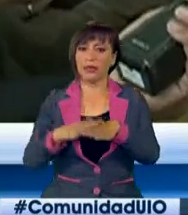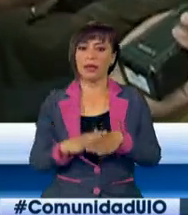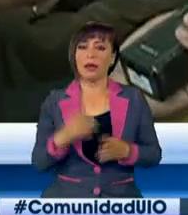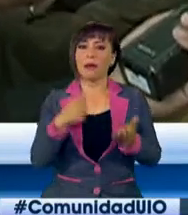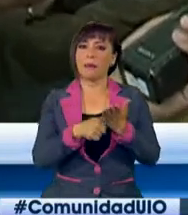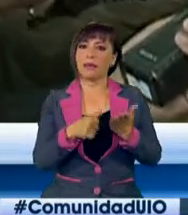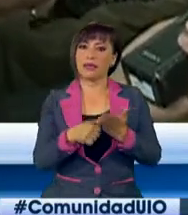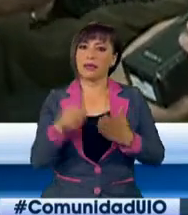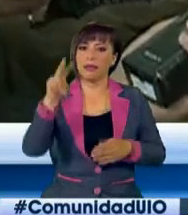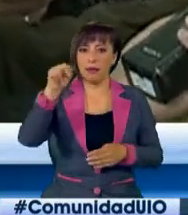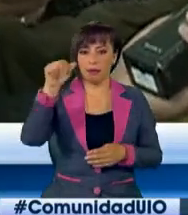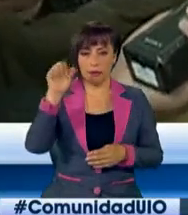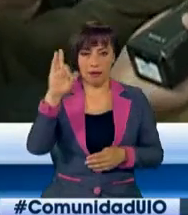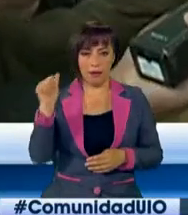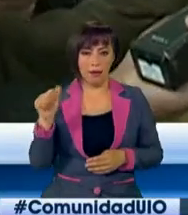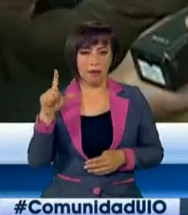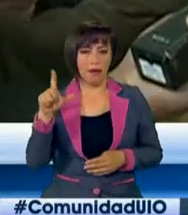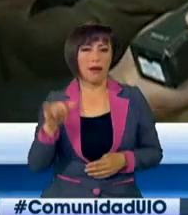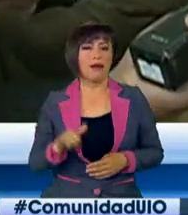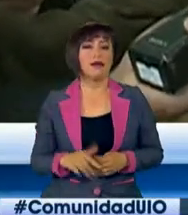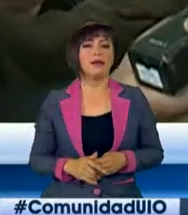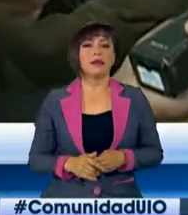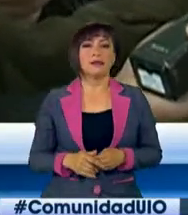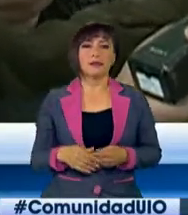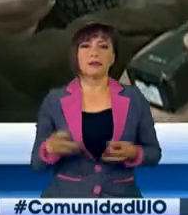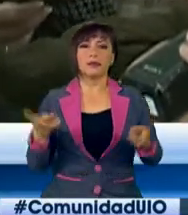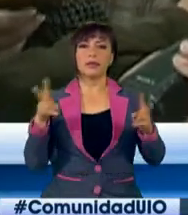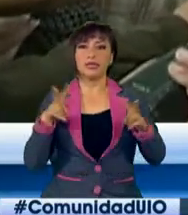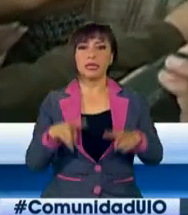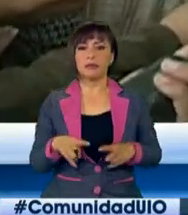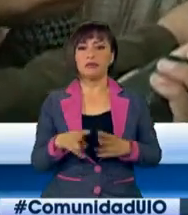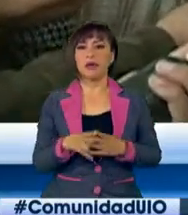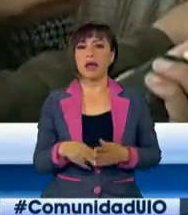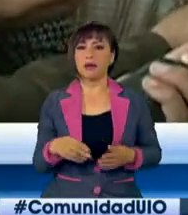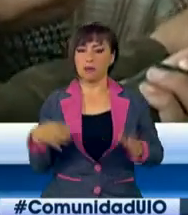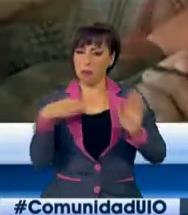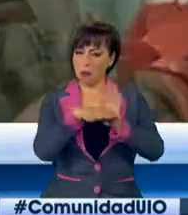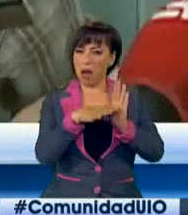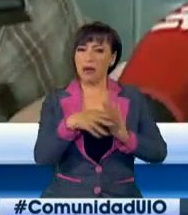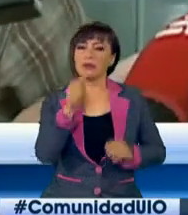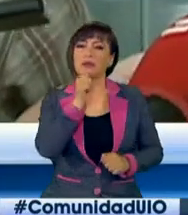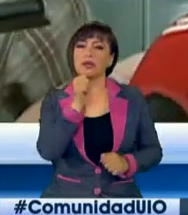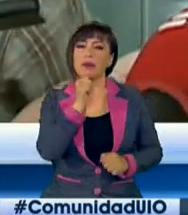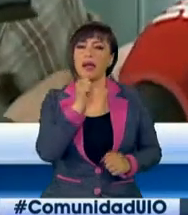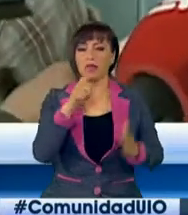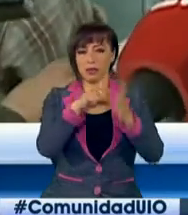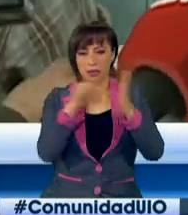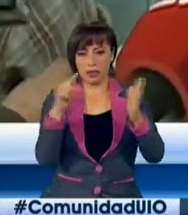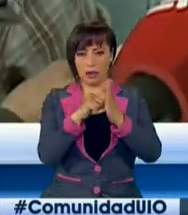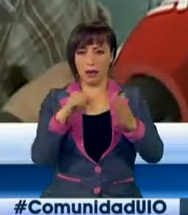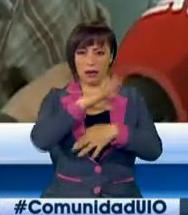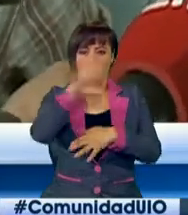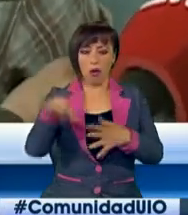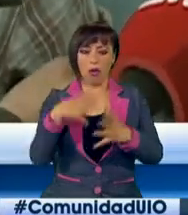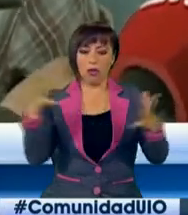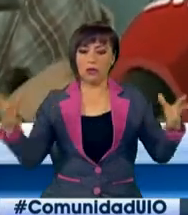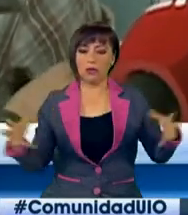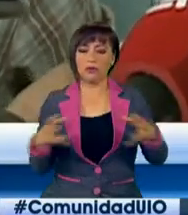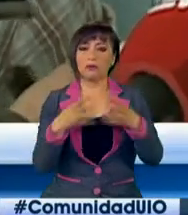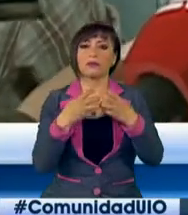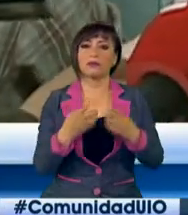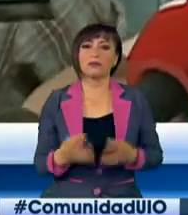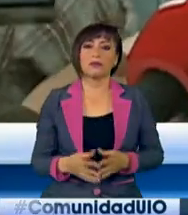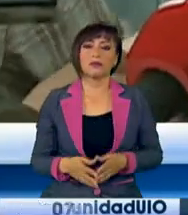ministra Natalie Celi y Cámaras, Asociación de Bancos Privados y SRI. Parece que Cámara de Comercio,